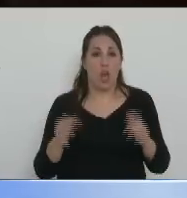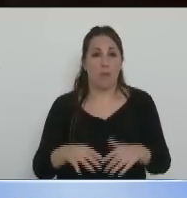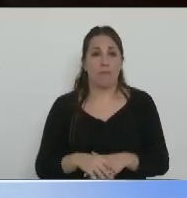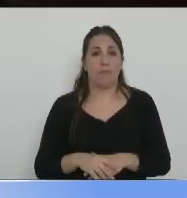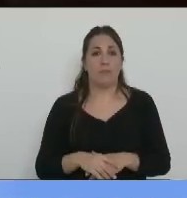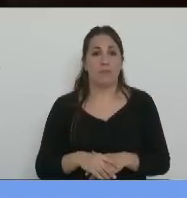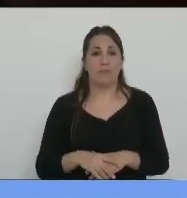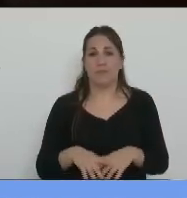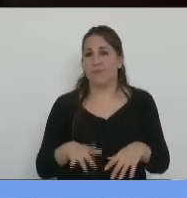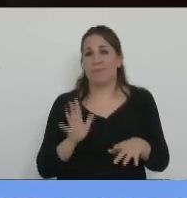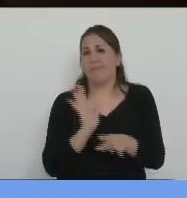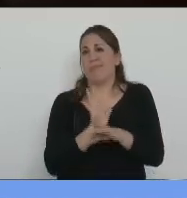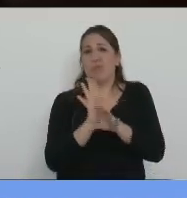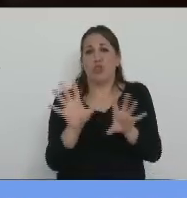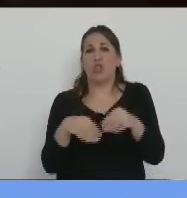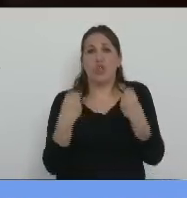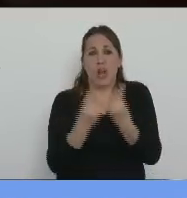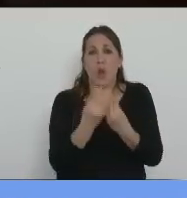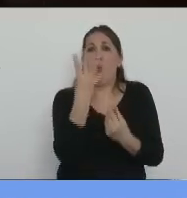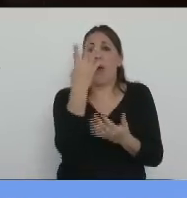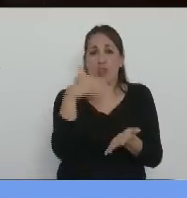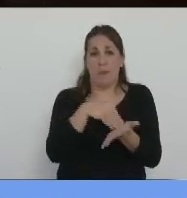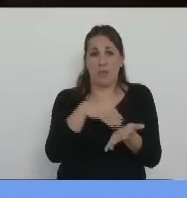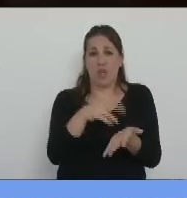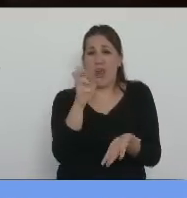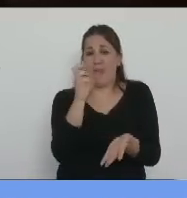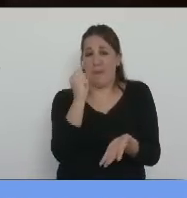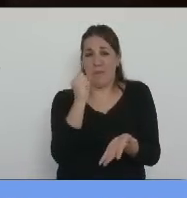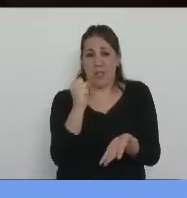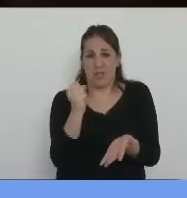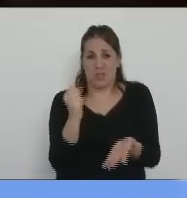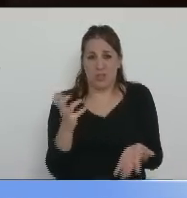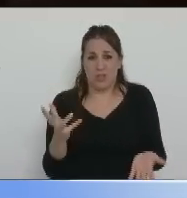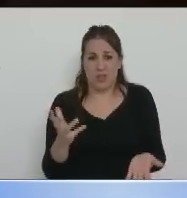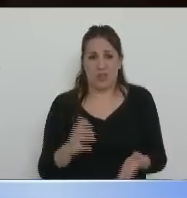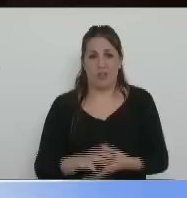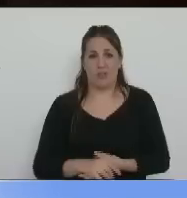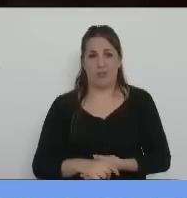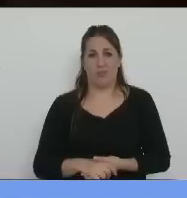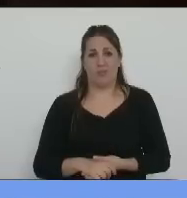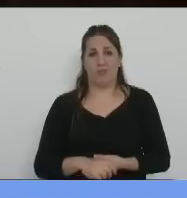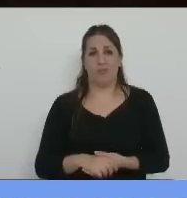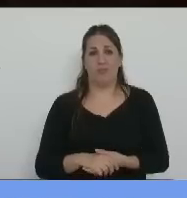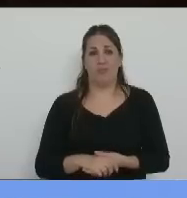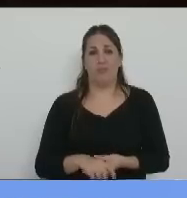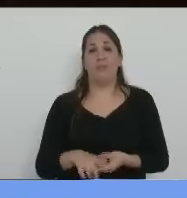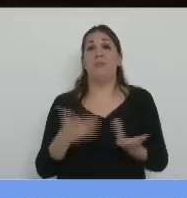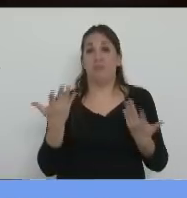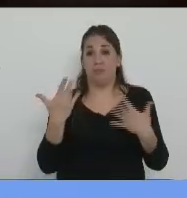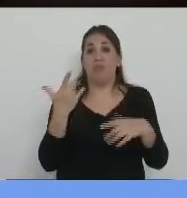llevaría a 4 millones de pesos o de dólares y además prisión de tres años o seis meses